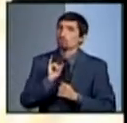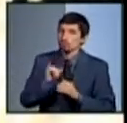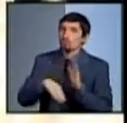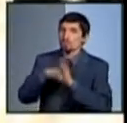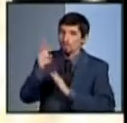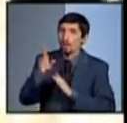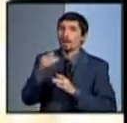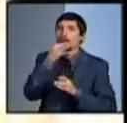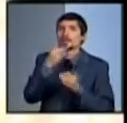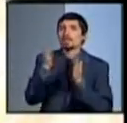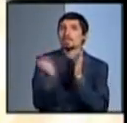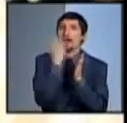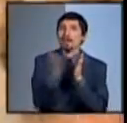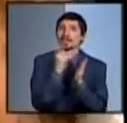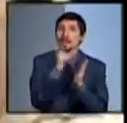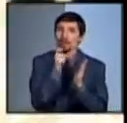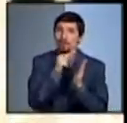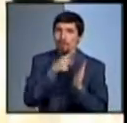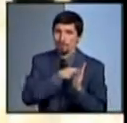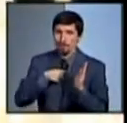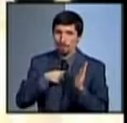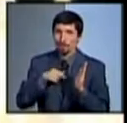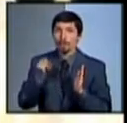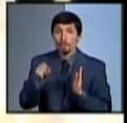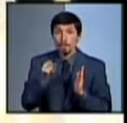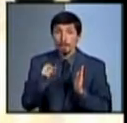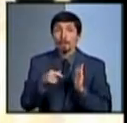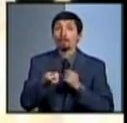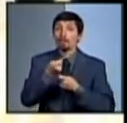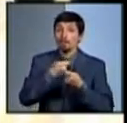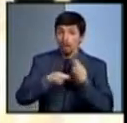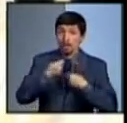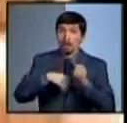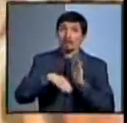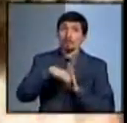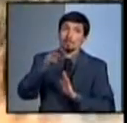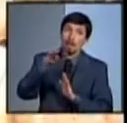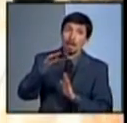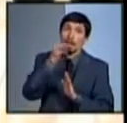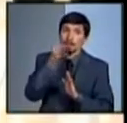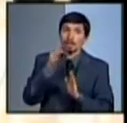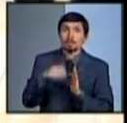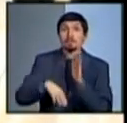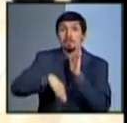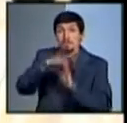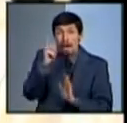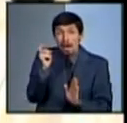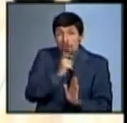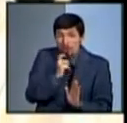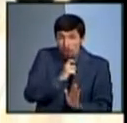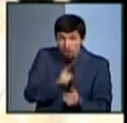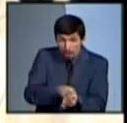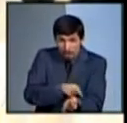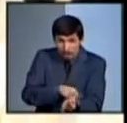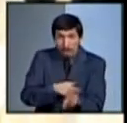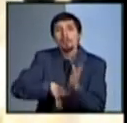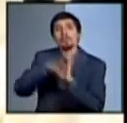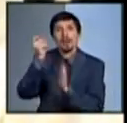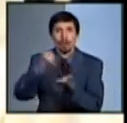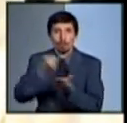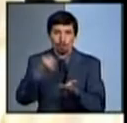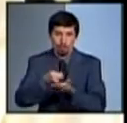esa es la página roja. Sí, pues. Y aumenta, de cuanto más sangre haya, más compra la